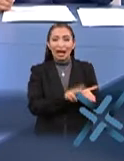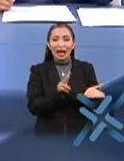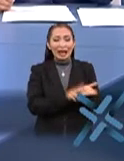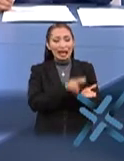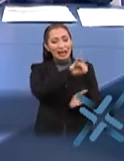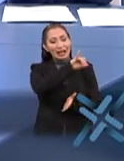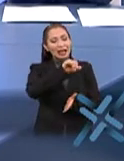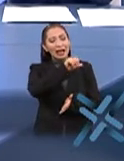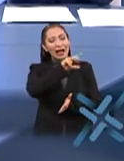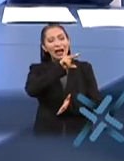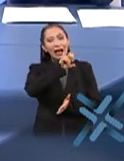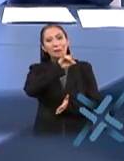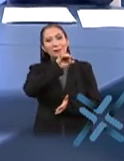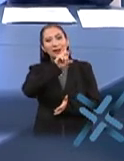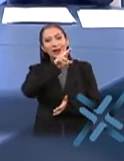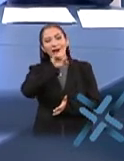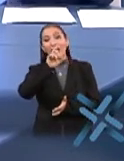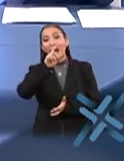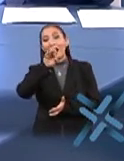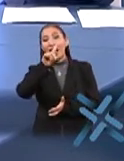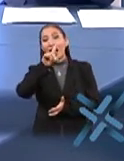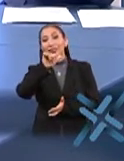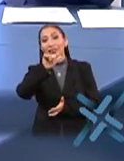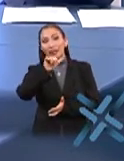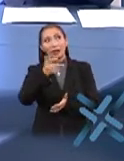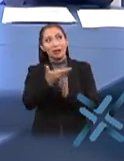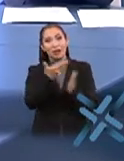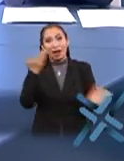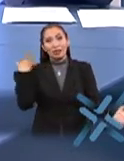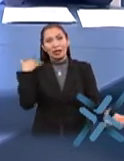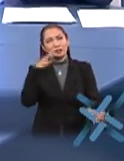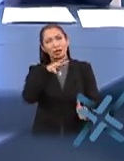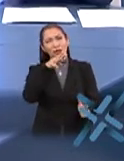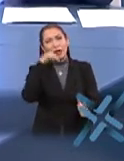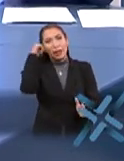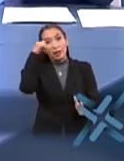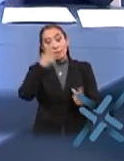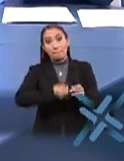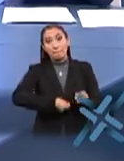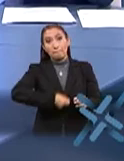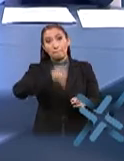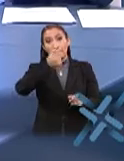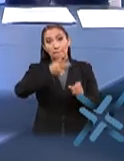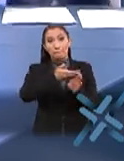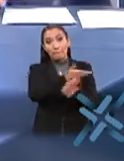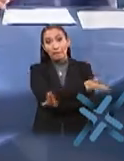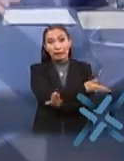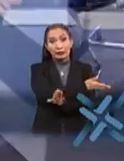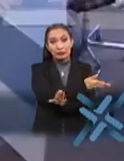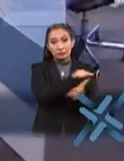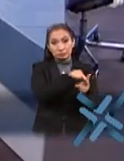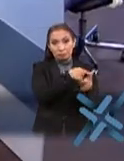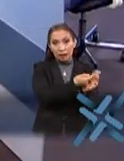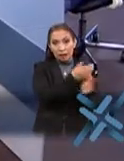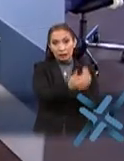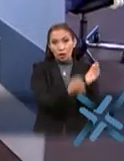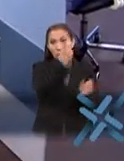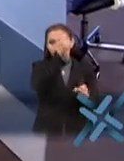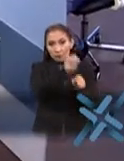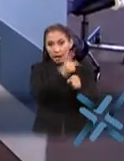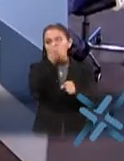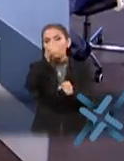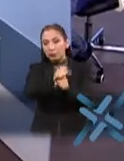Javier Aranda, nos adelantamos un poquito y desde el 19 de abril empezó la primera transmisión, una programación